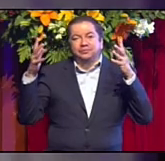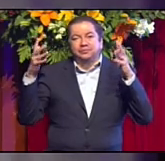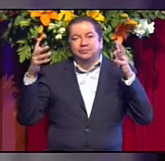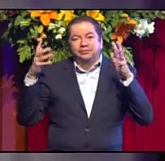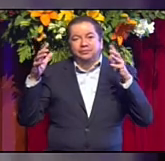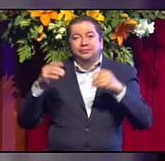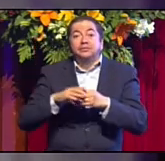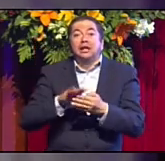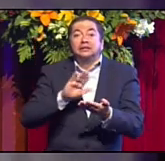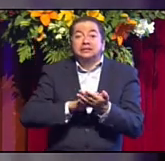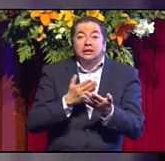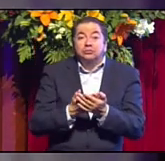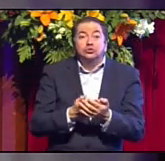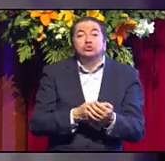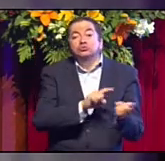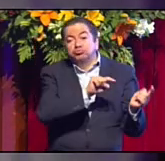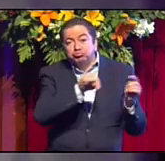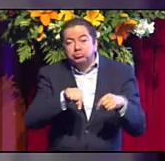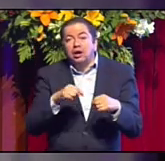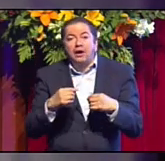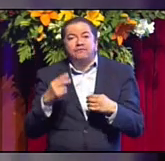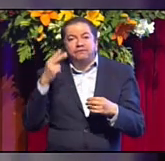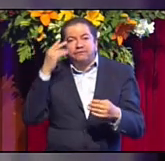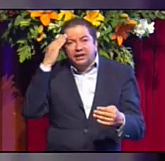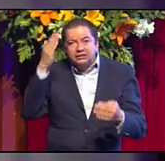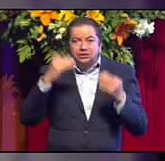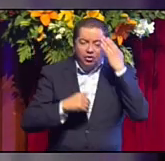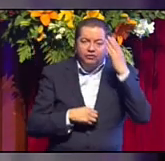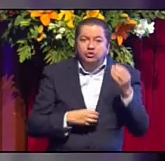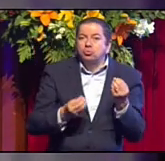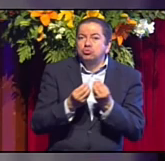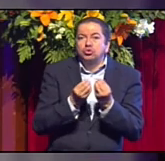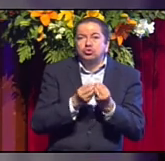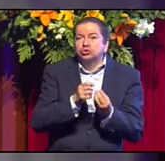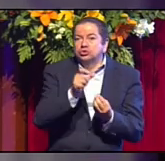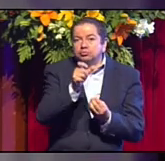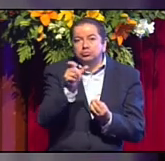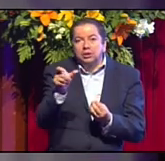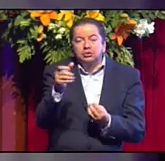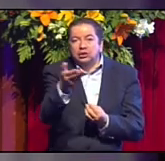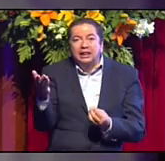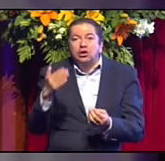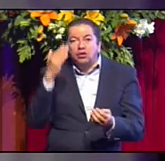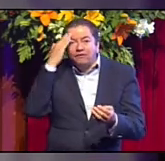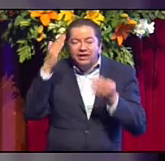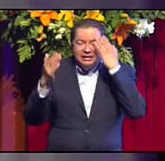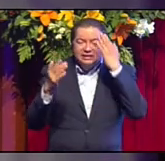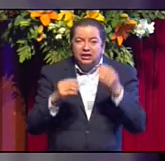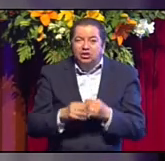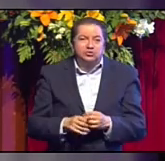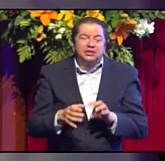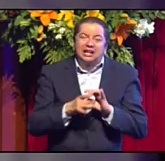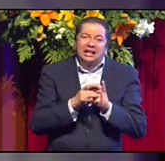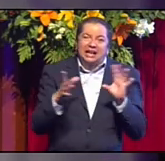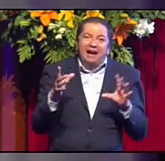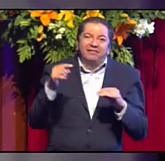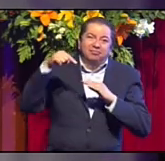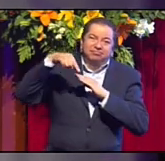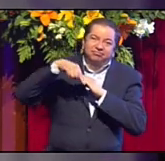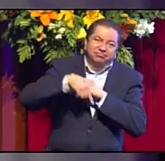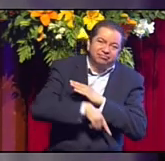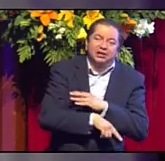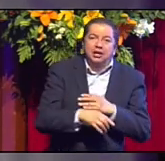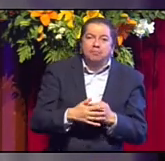de que la salud llegue a nuestros vecinos, porque muchos de ellos han agravado su patología porque a lo menos durante 2 años les